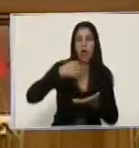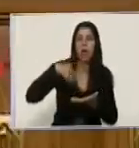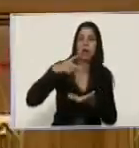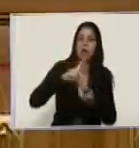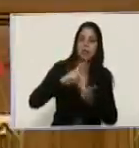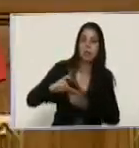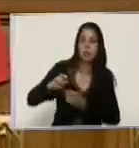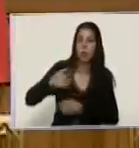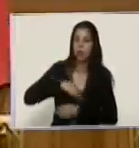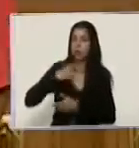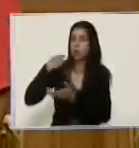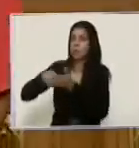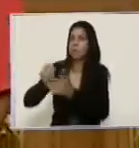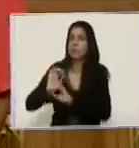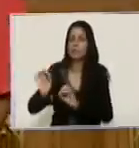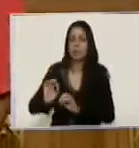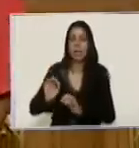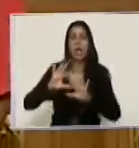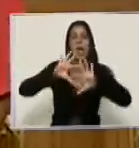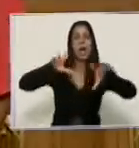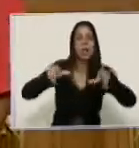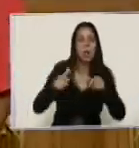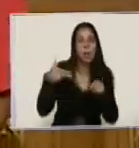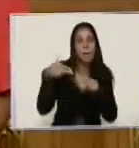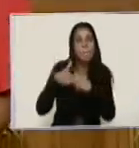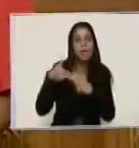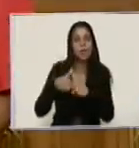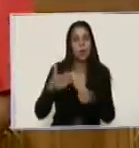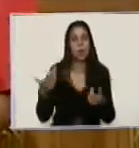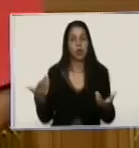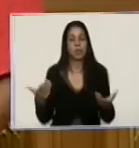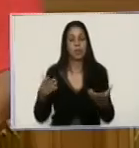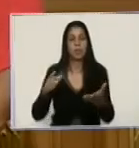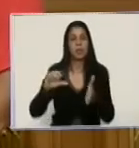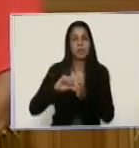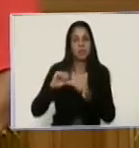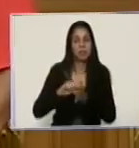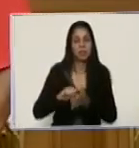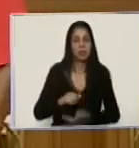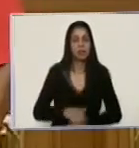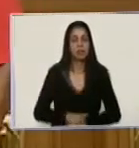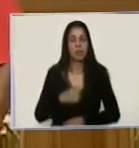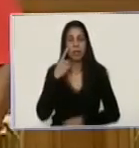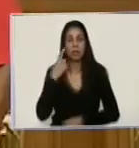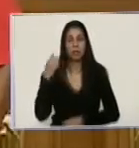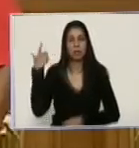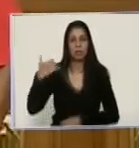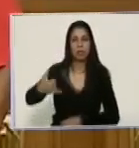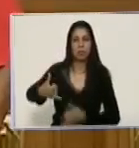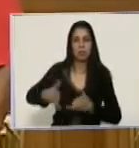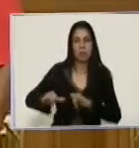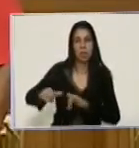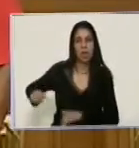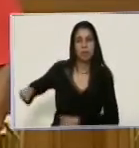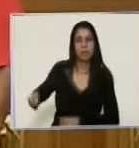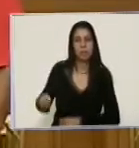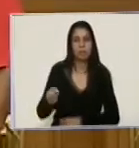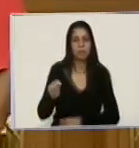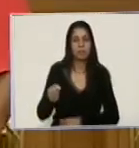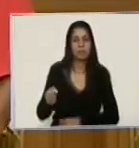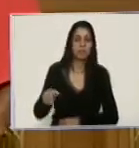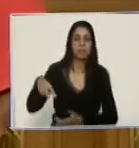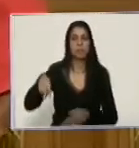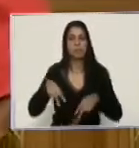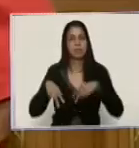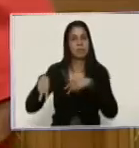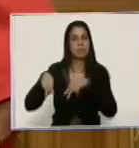¿Ah? Vinieron a robarnos las reservas petroleras. Fíjate que yo estaba caminando con mi hija ahí en Fuerte Tuna y estaba